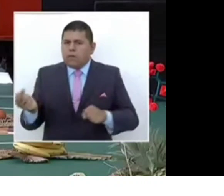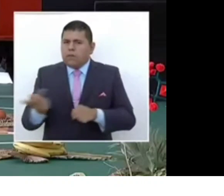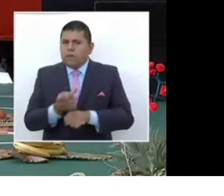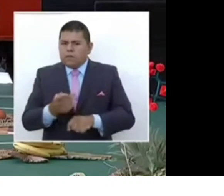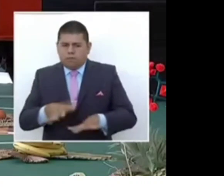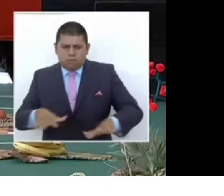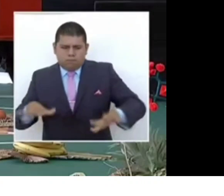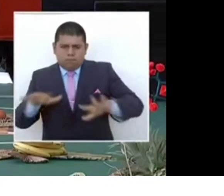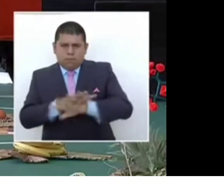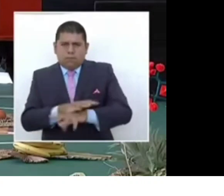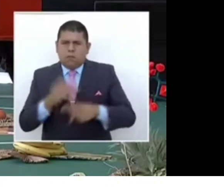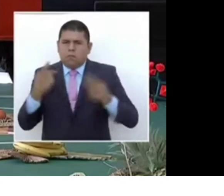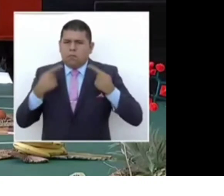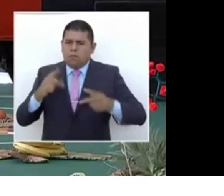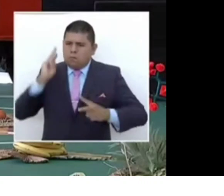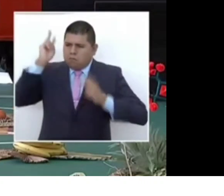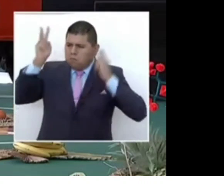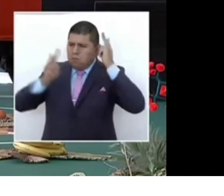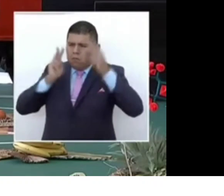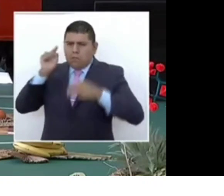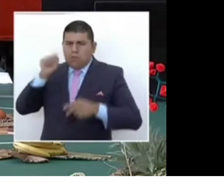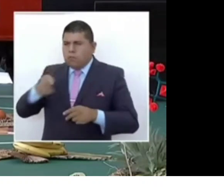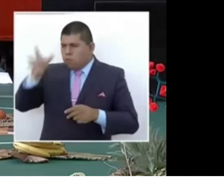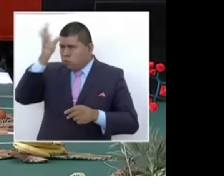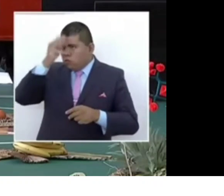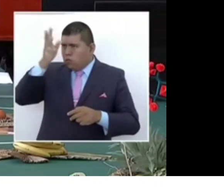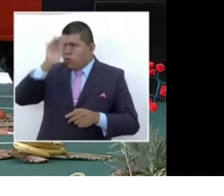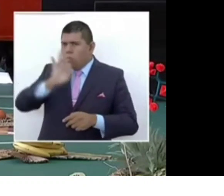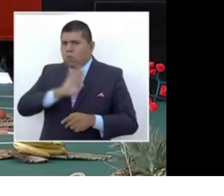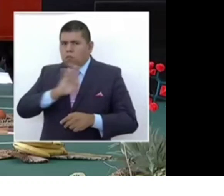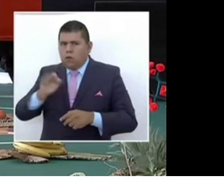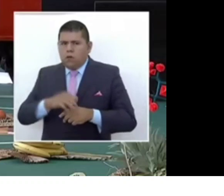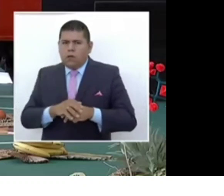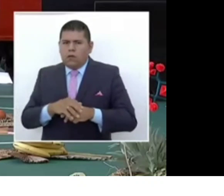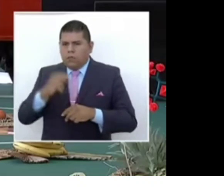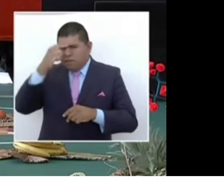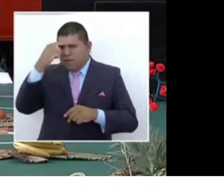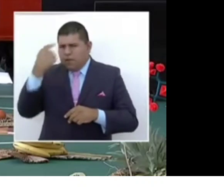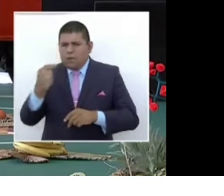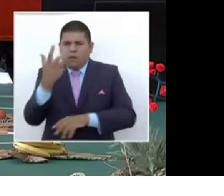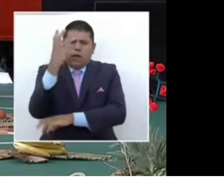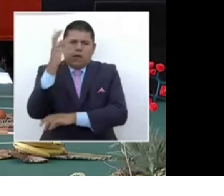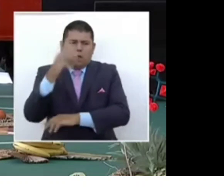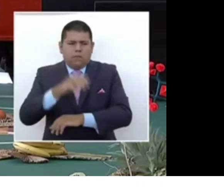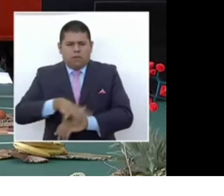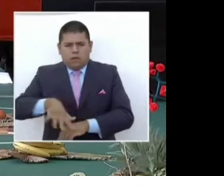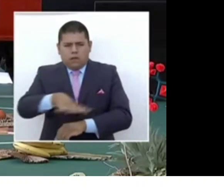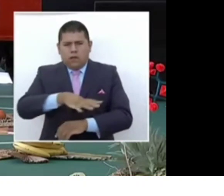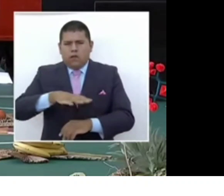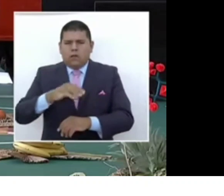la recreación, de educación ecológica, cultural,